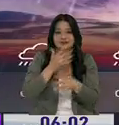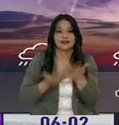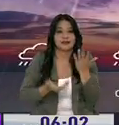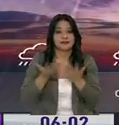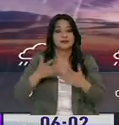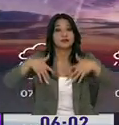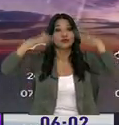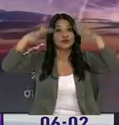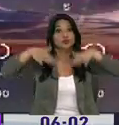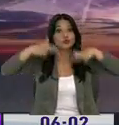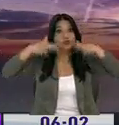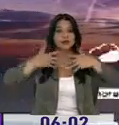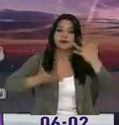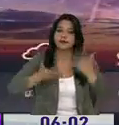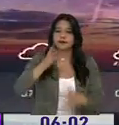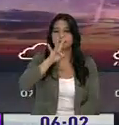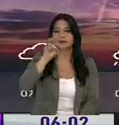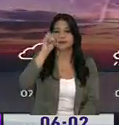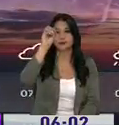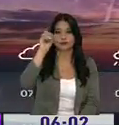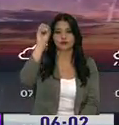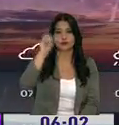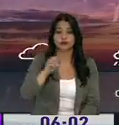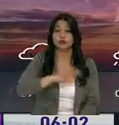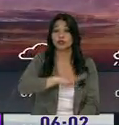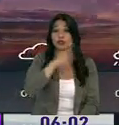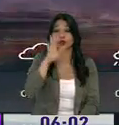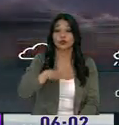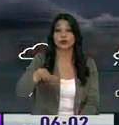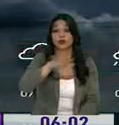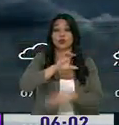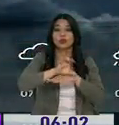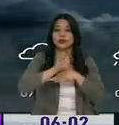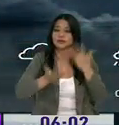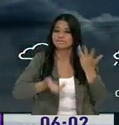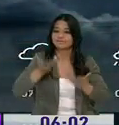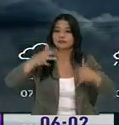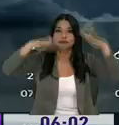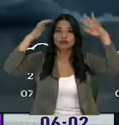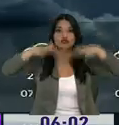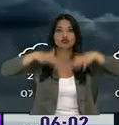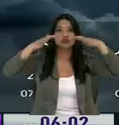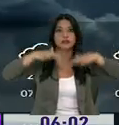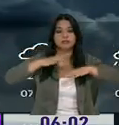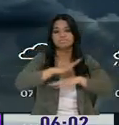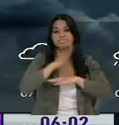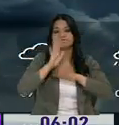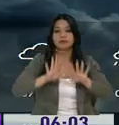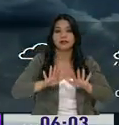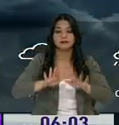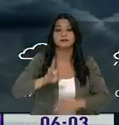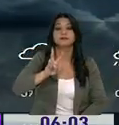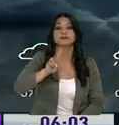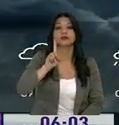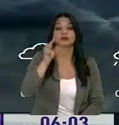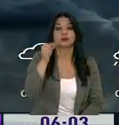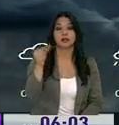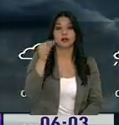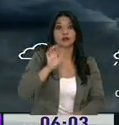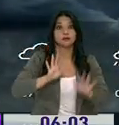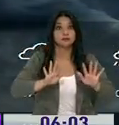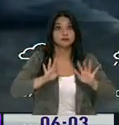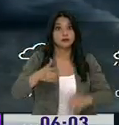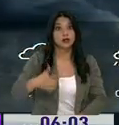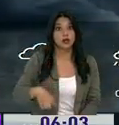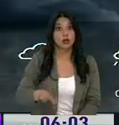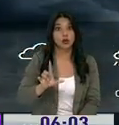lluvia también en el 70%. Gran parte del país está con época invernal, así que las lluvias están fuertes. 21 grados allá en Loja